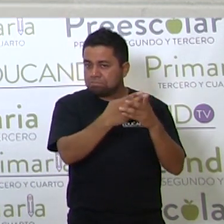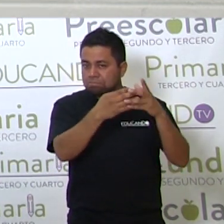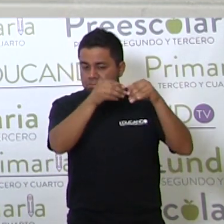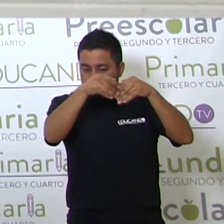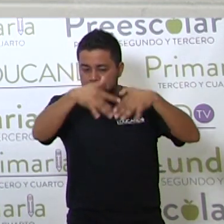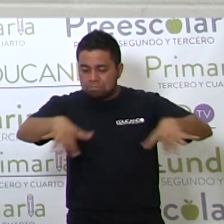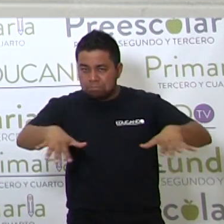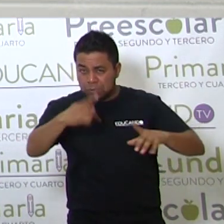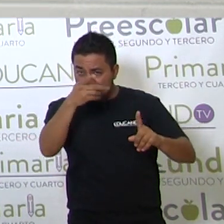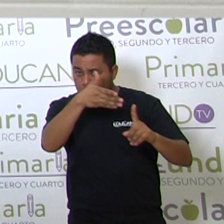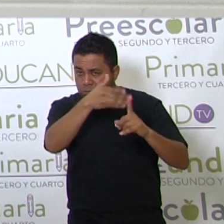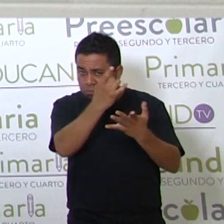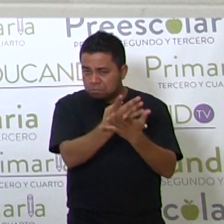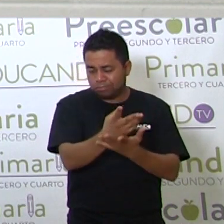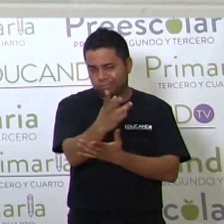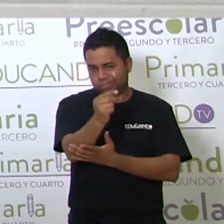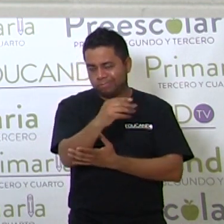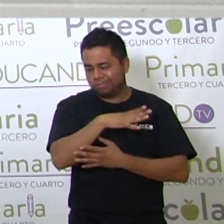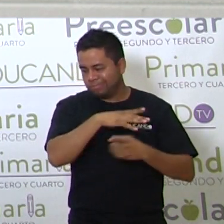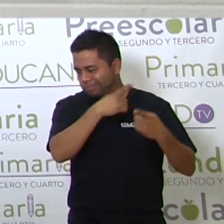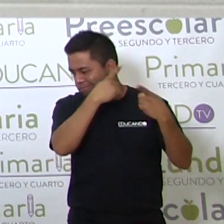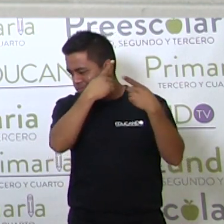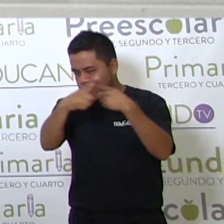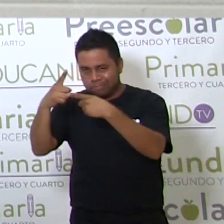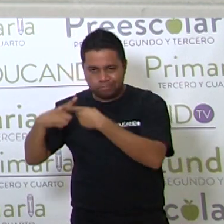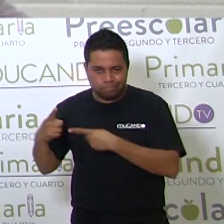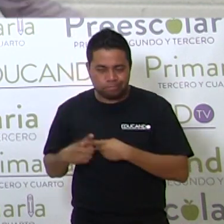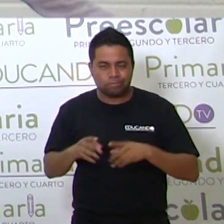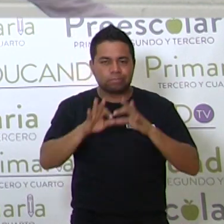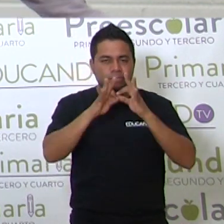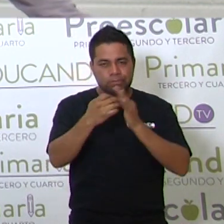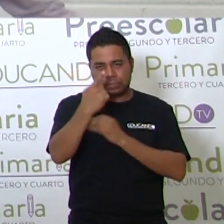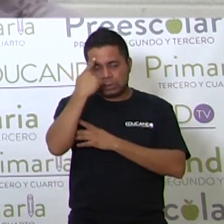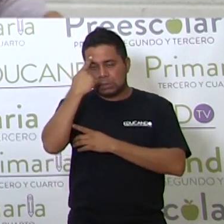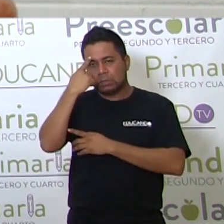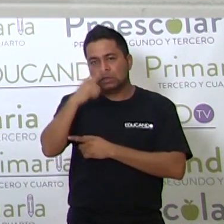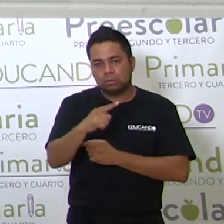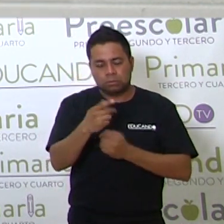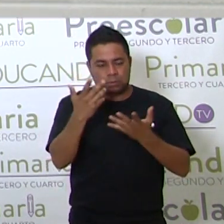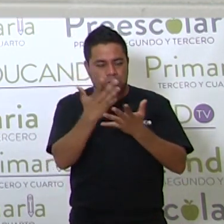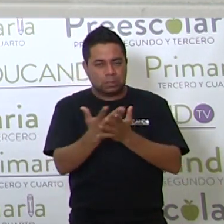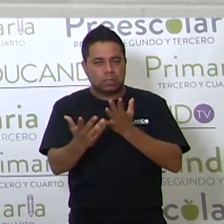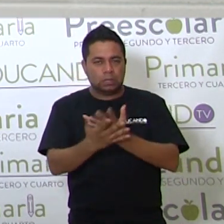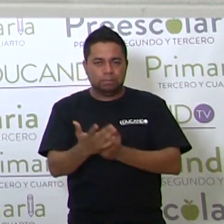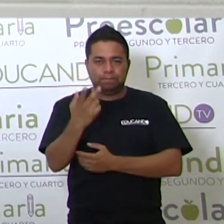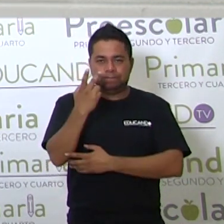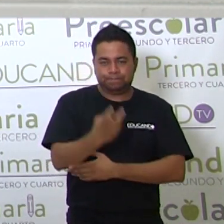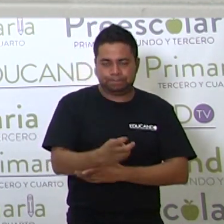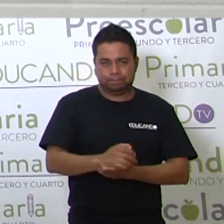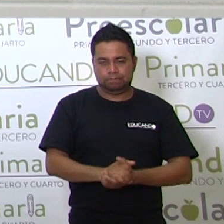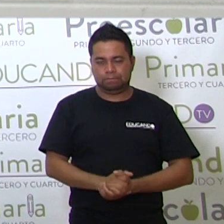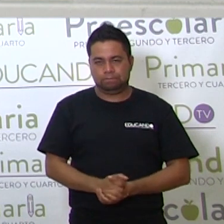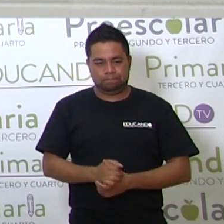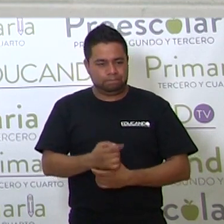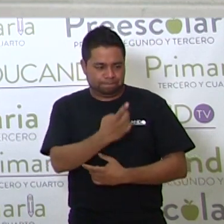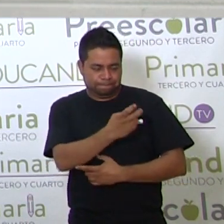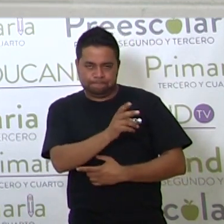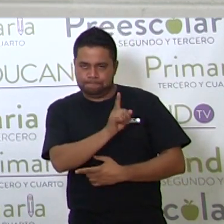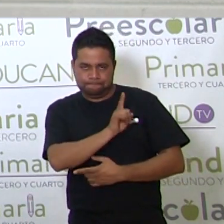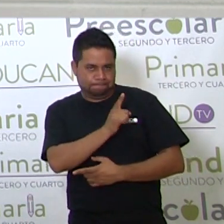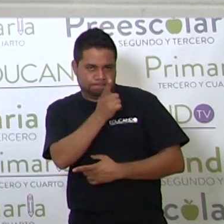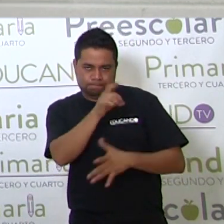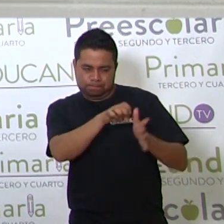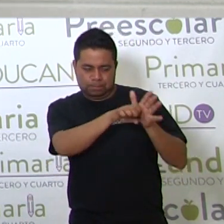muchas maneras de hacer un mapa conceptual. Esto es solo un ejemplo, pero ustedes van a ir